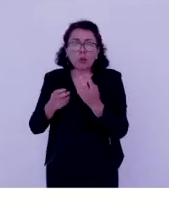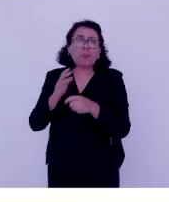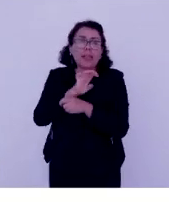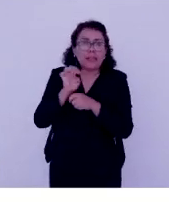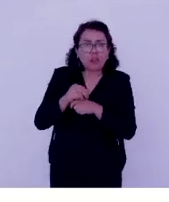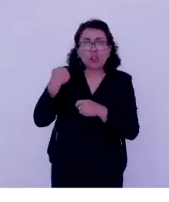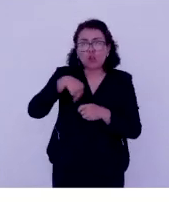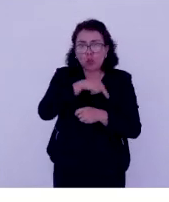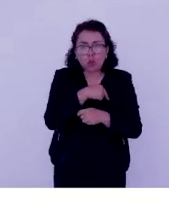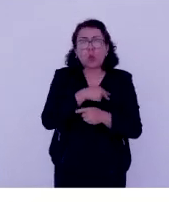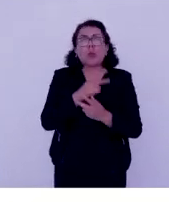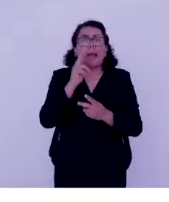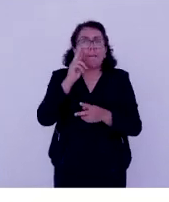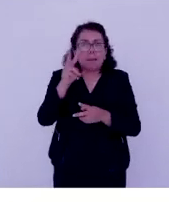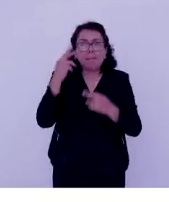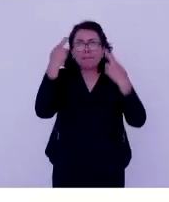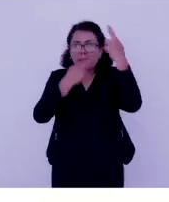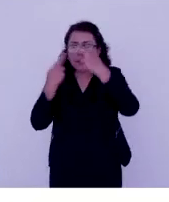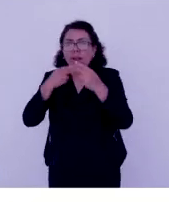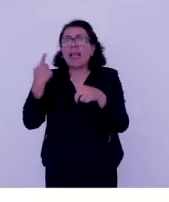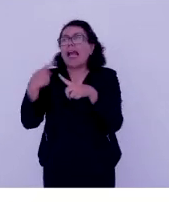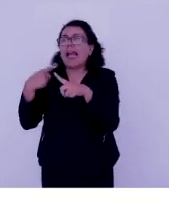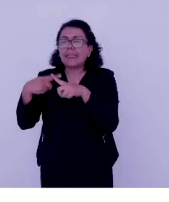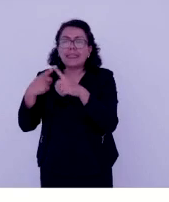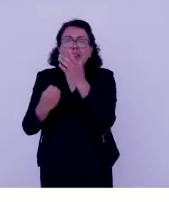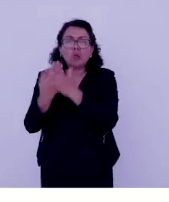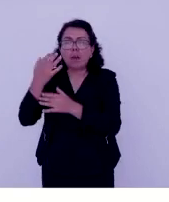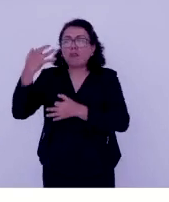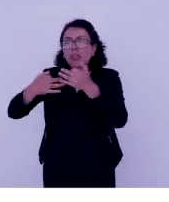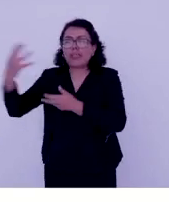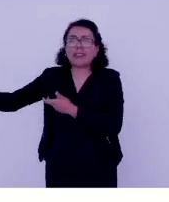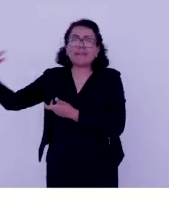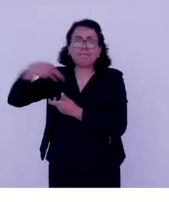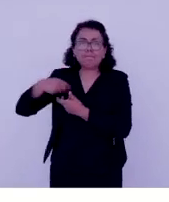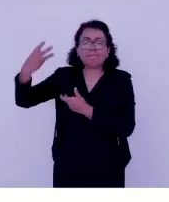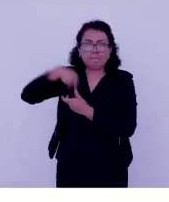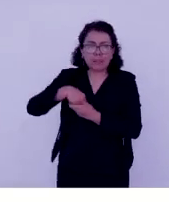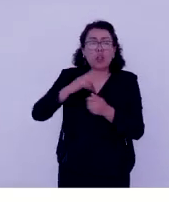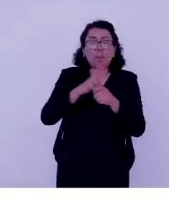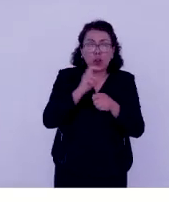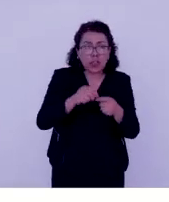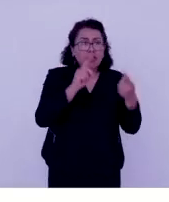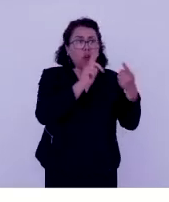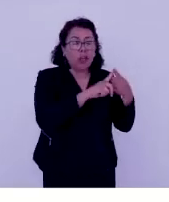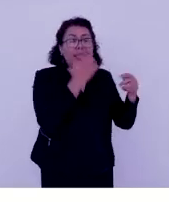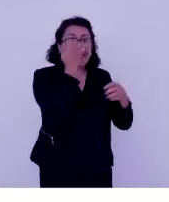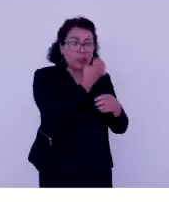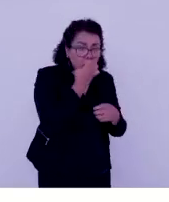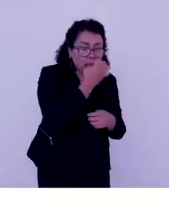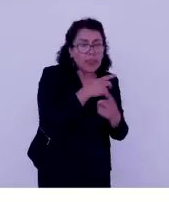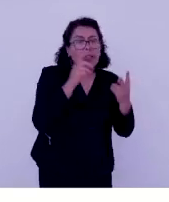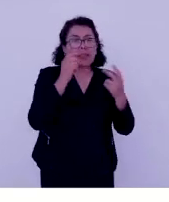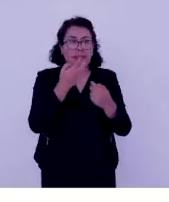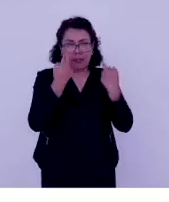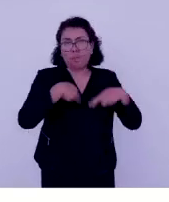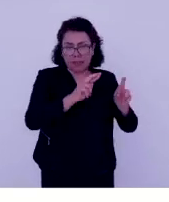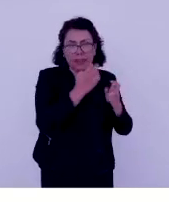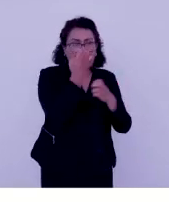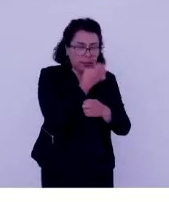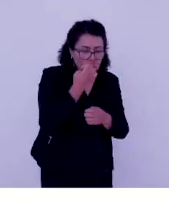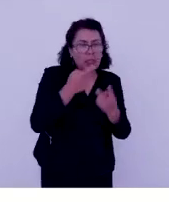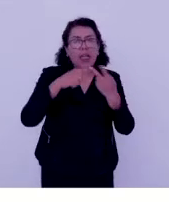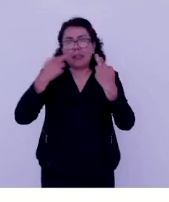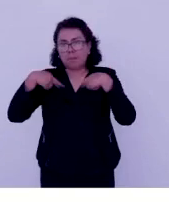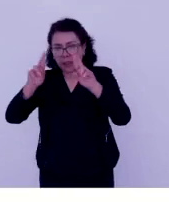elige a los juzgadores hoy representantes de profesionistas de La Academia y de la sociedad civil en general conoce nuestros procesos